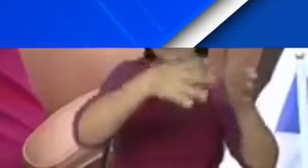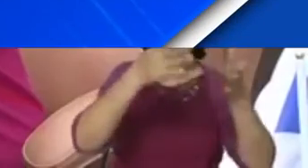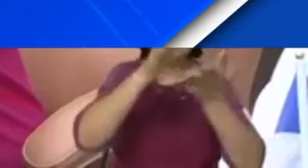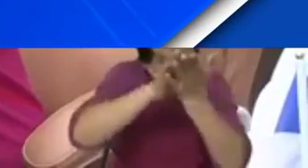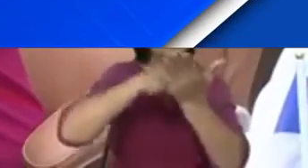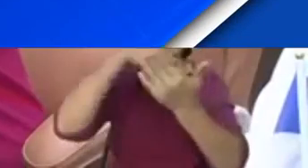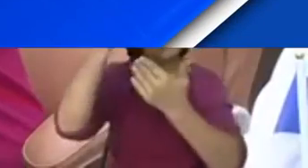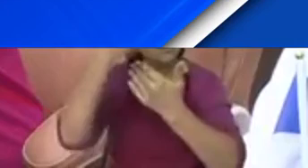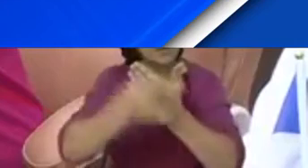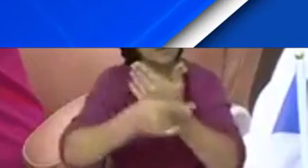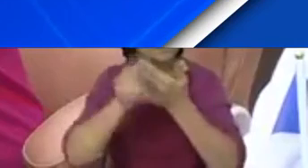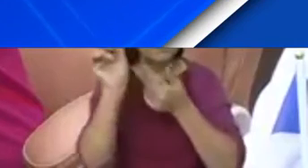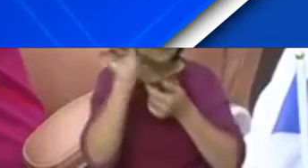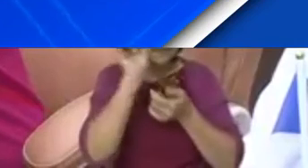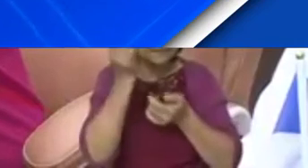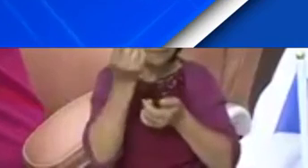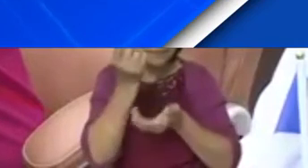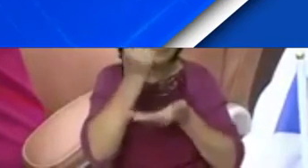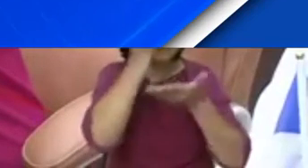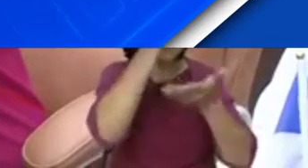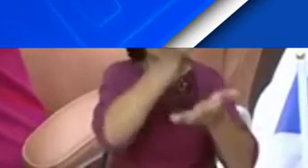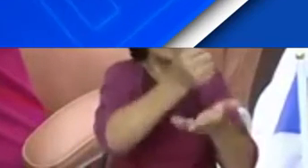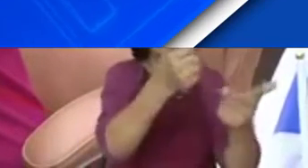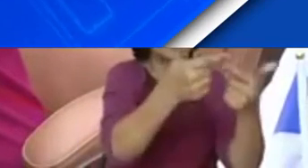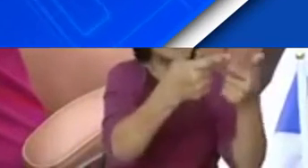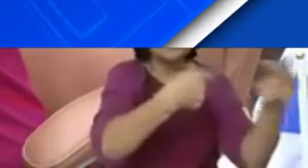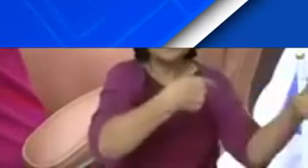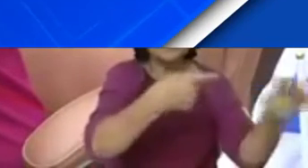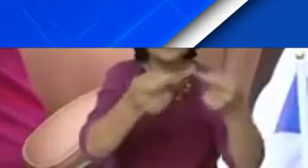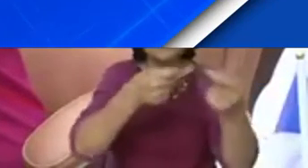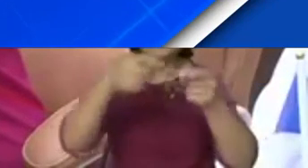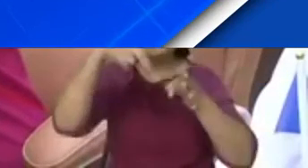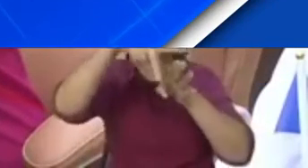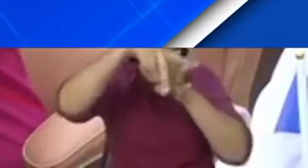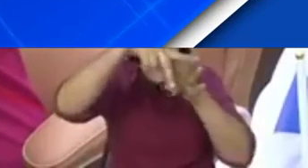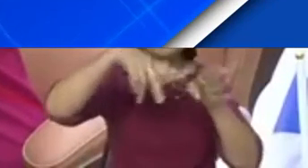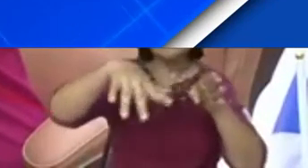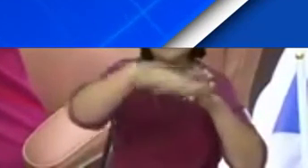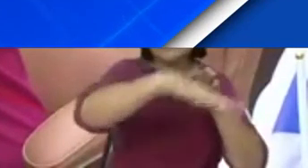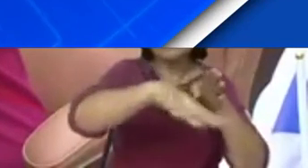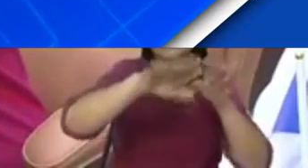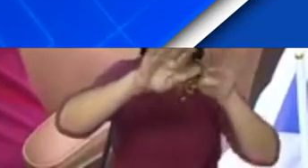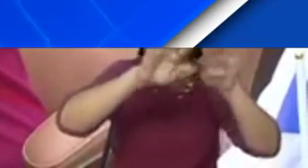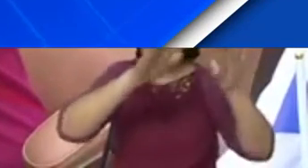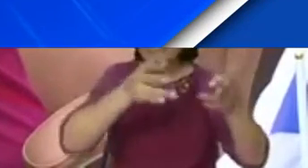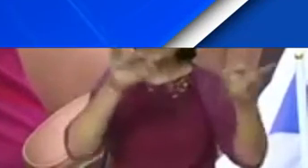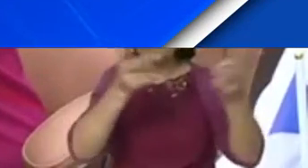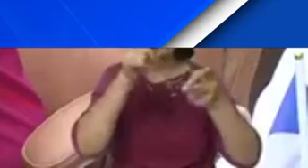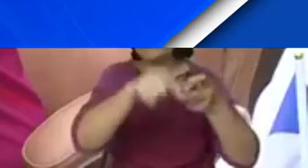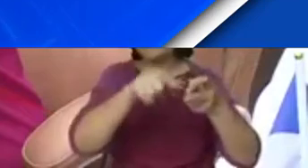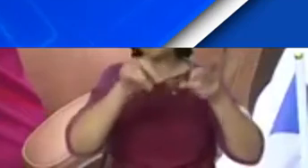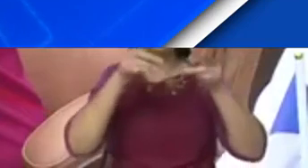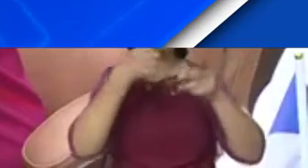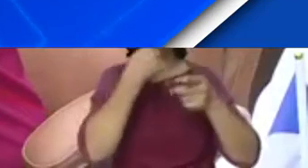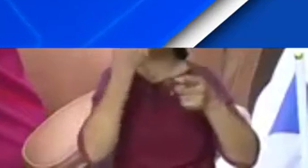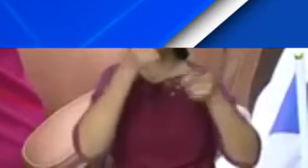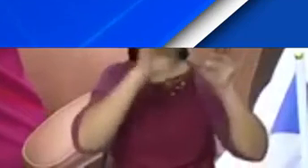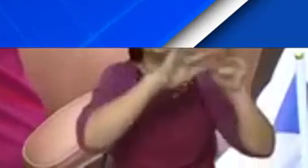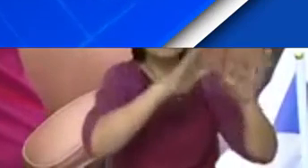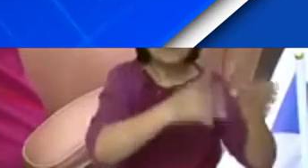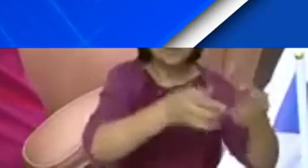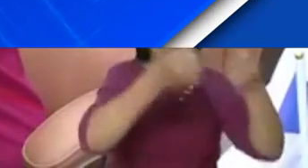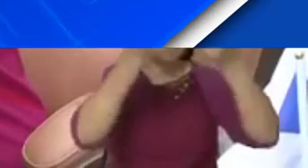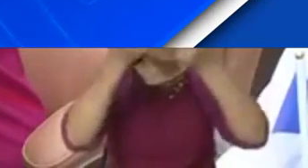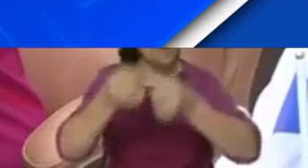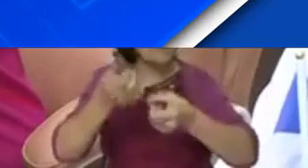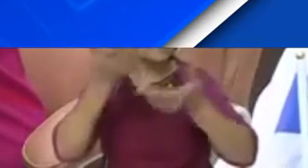de microcrédito para pequeños negocios en el campo, enfocándose en mujeres y hombres para